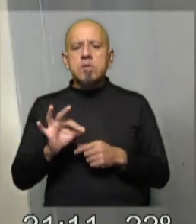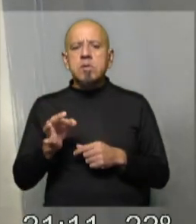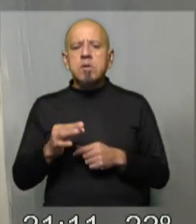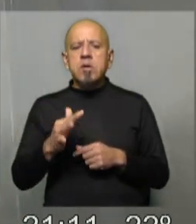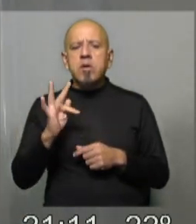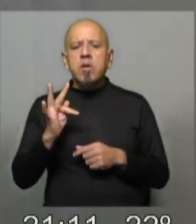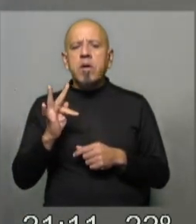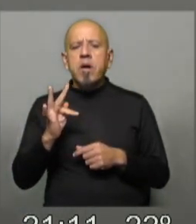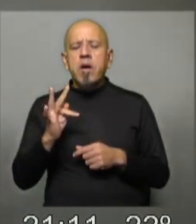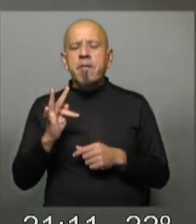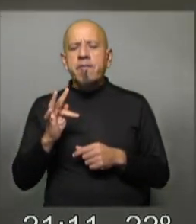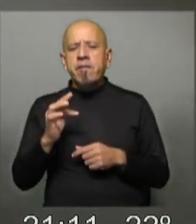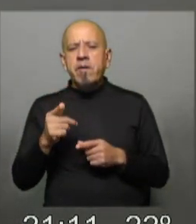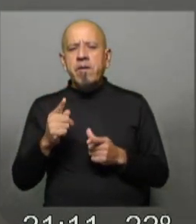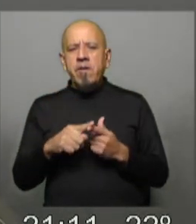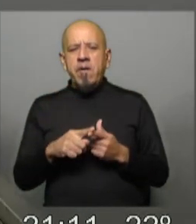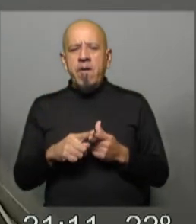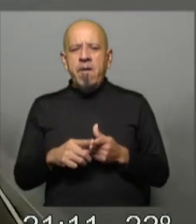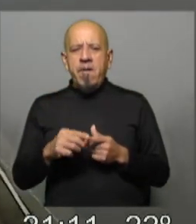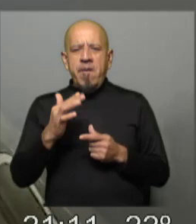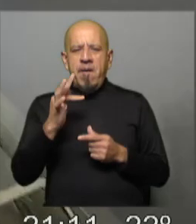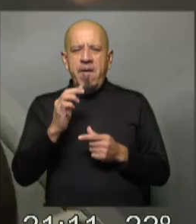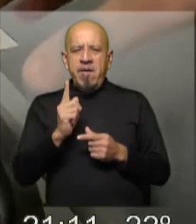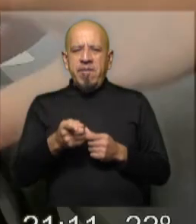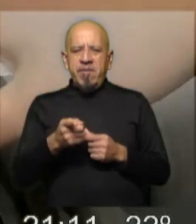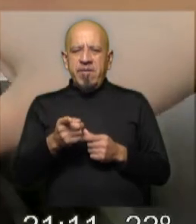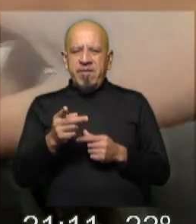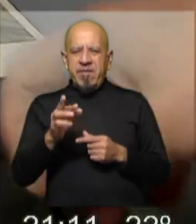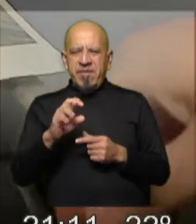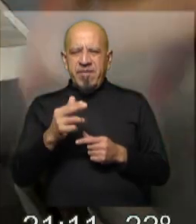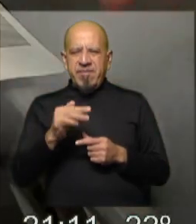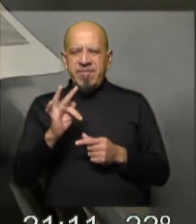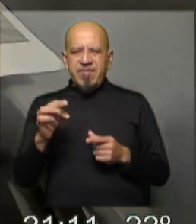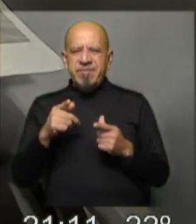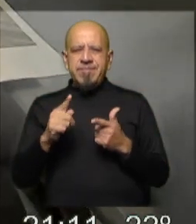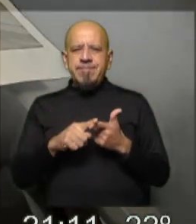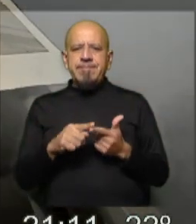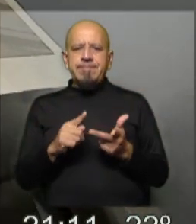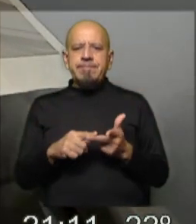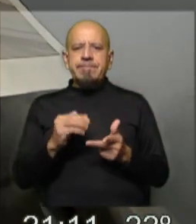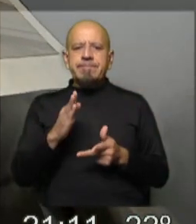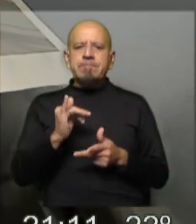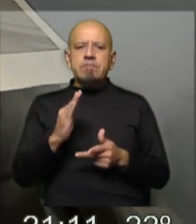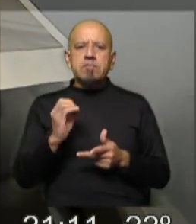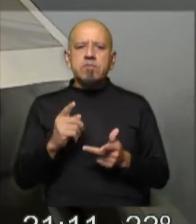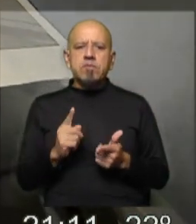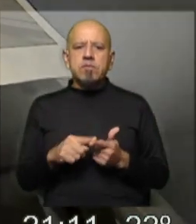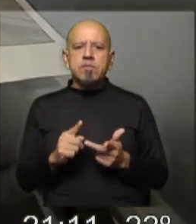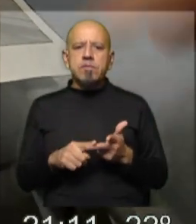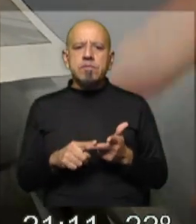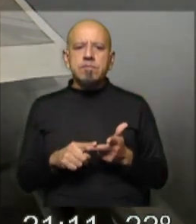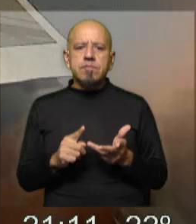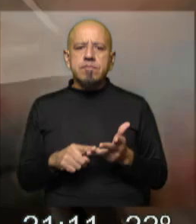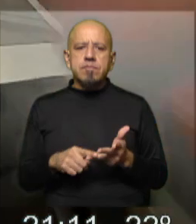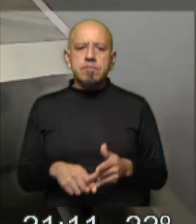¿Quién más estaba? Está Jorge Graf, que también es importante, Daniel Báez, Pipo Espera. Estos son más del